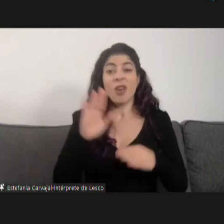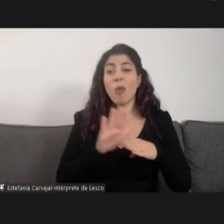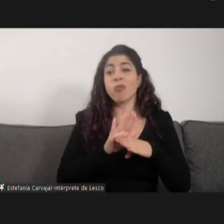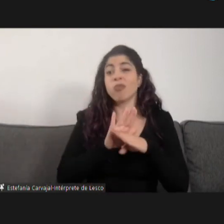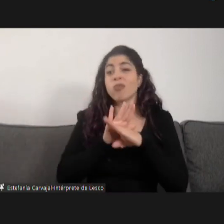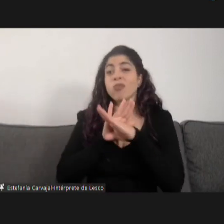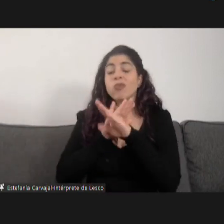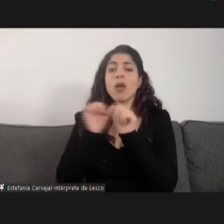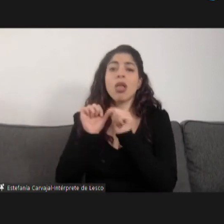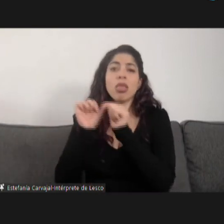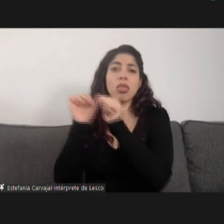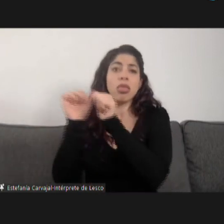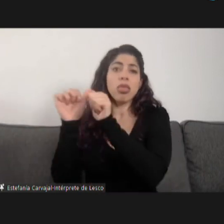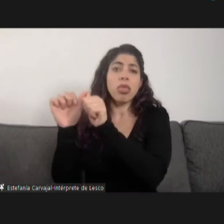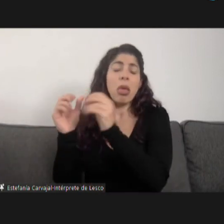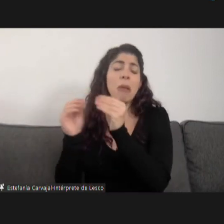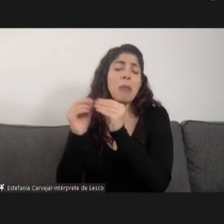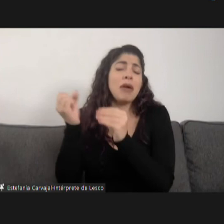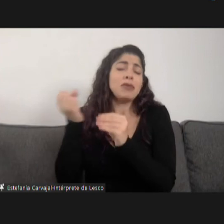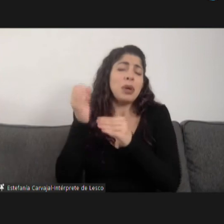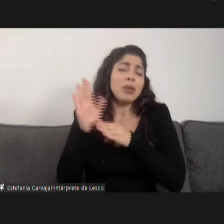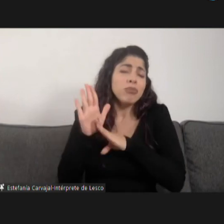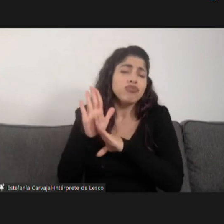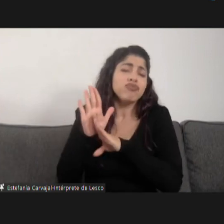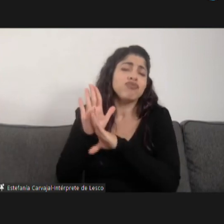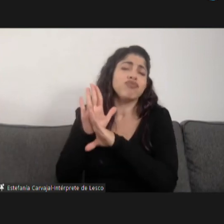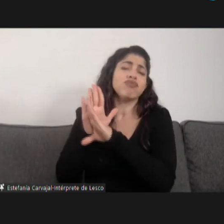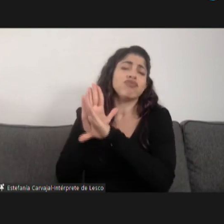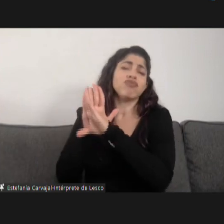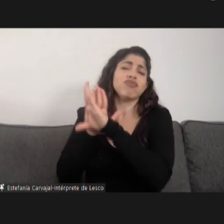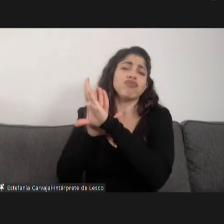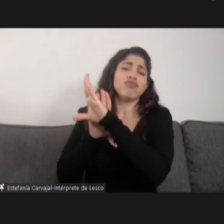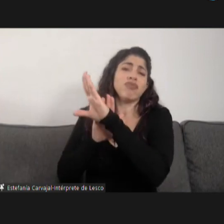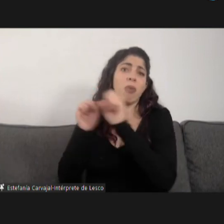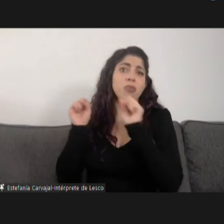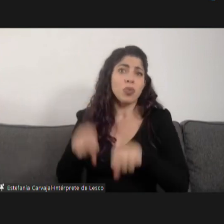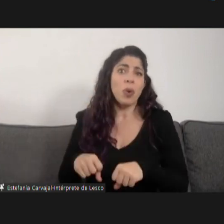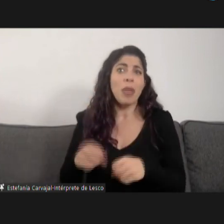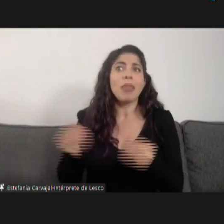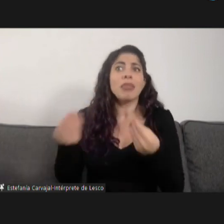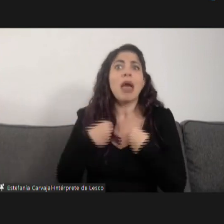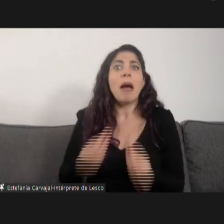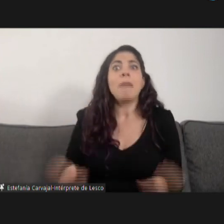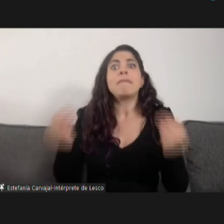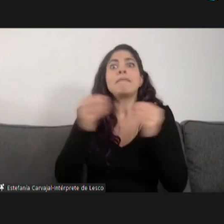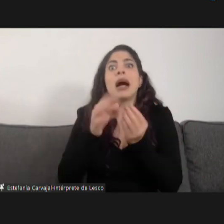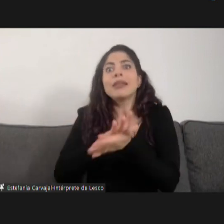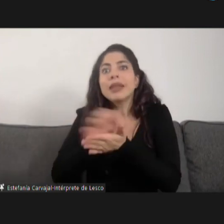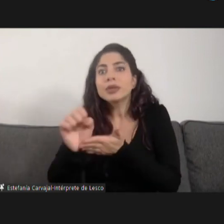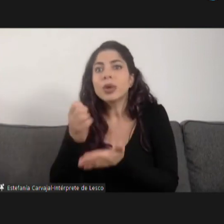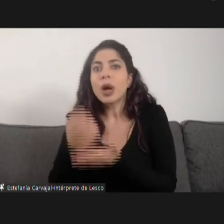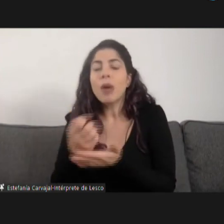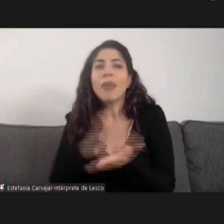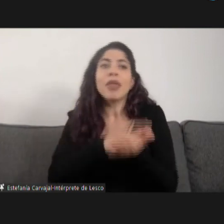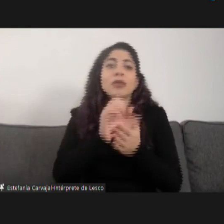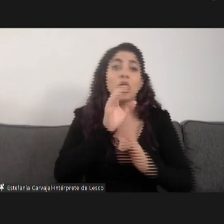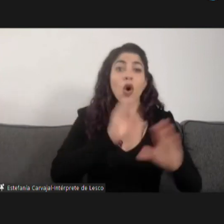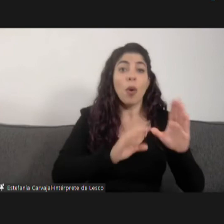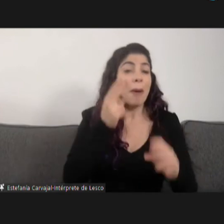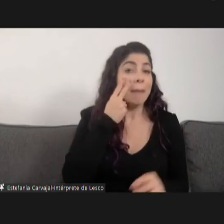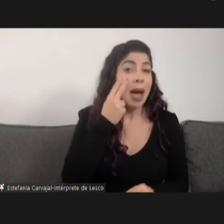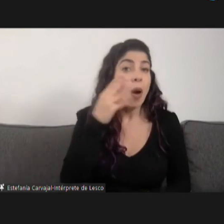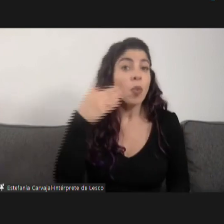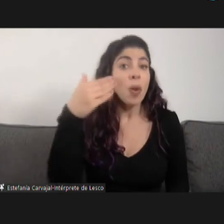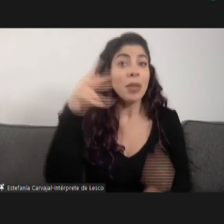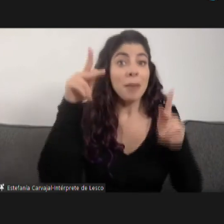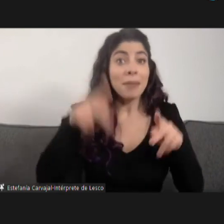tiempo, va a ser mucho más empinada y va a generar mucho más incluso destrucción al mismo comercio, a la misma economía, porque vean, cuando la gente ya empieza